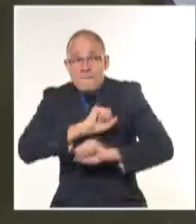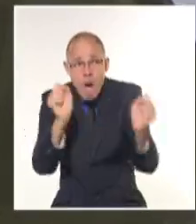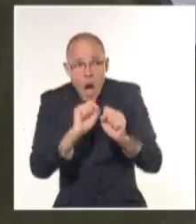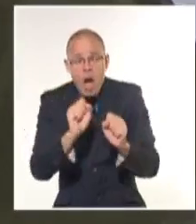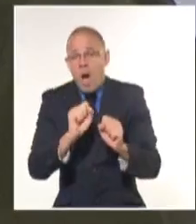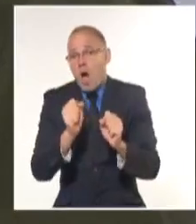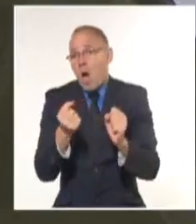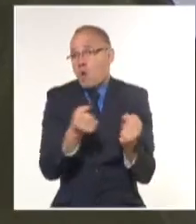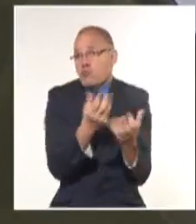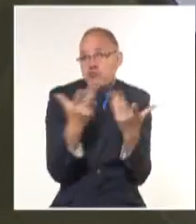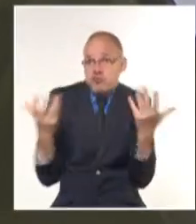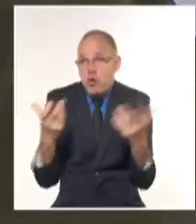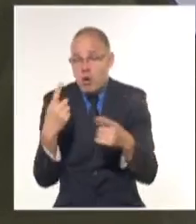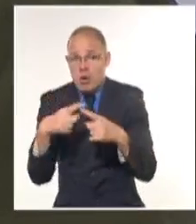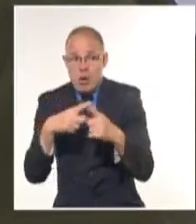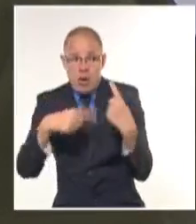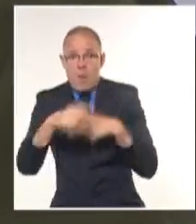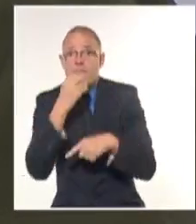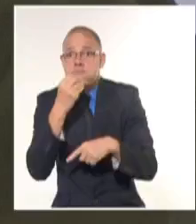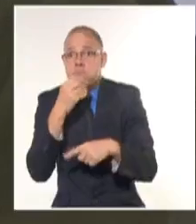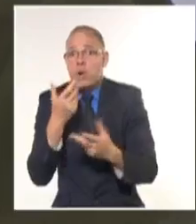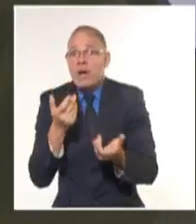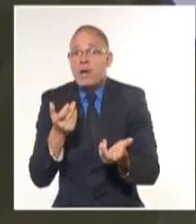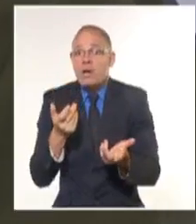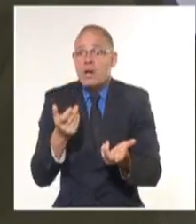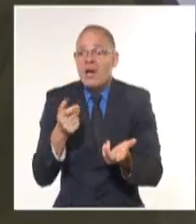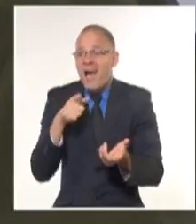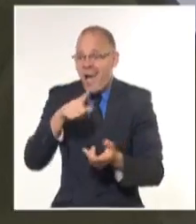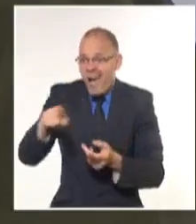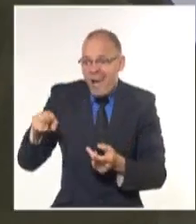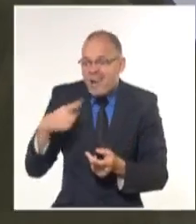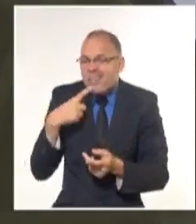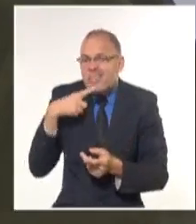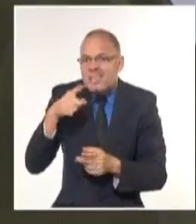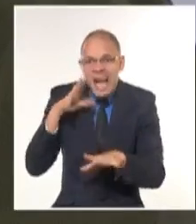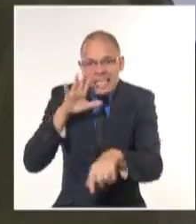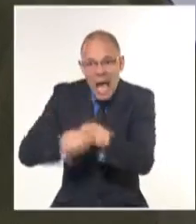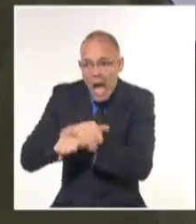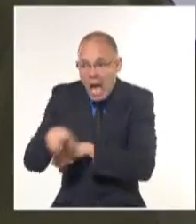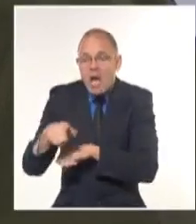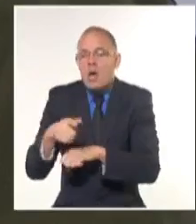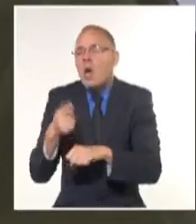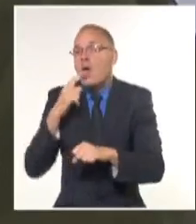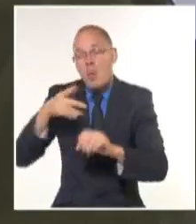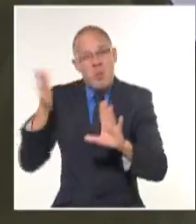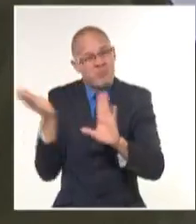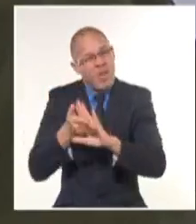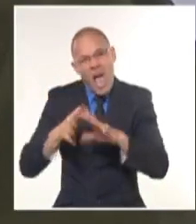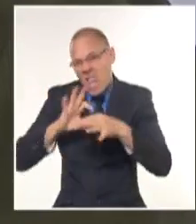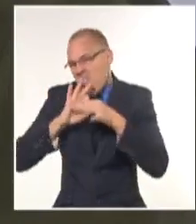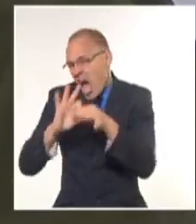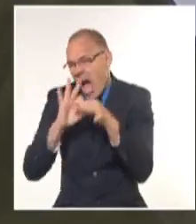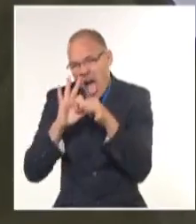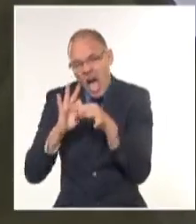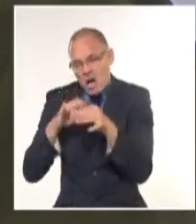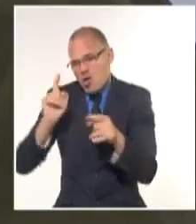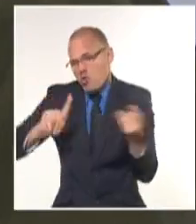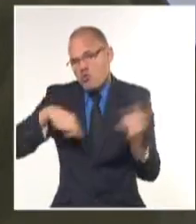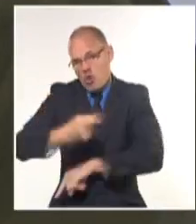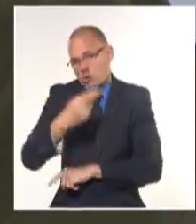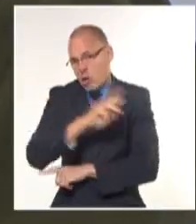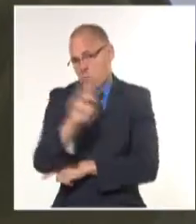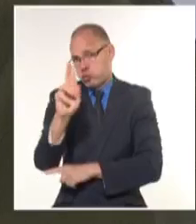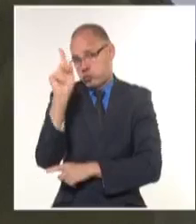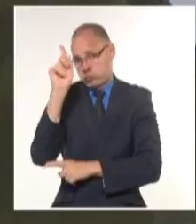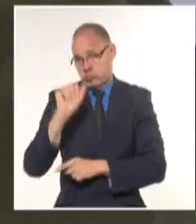Fiscalía, se han tomado y se han acusado por el delito de sabotaje. Porque realmente creo que todos vamos a entender la connotación que tiene hoy